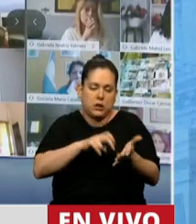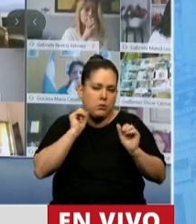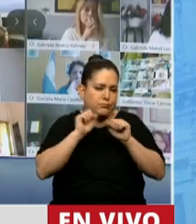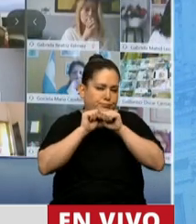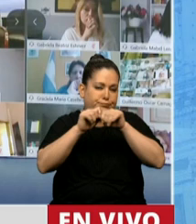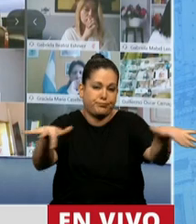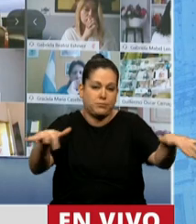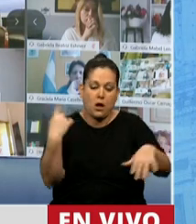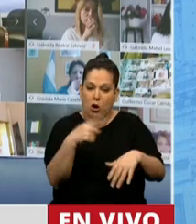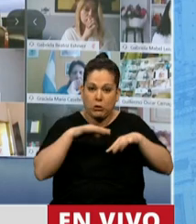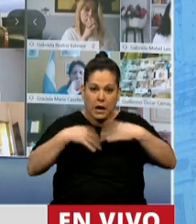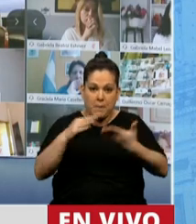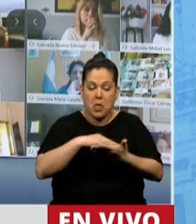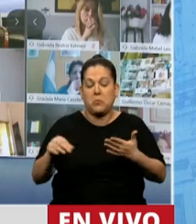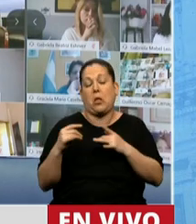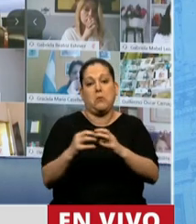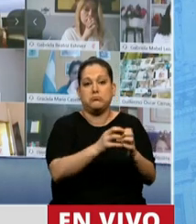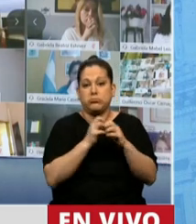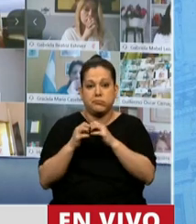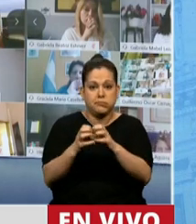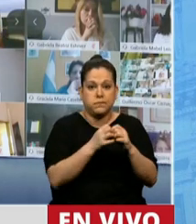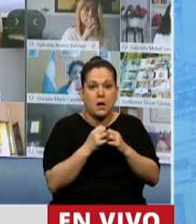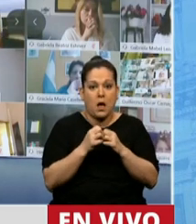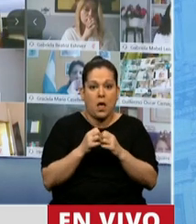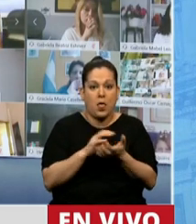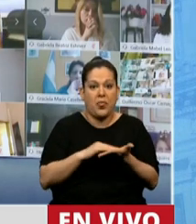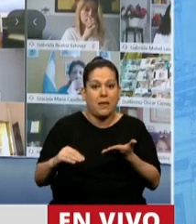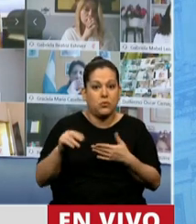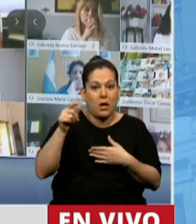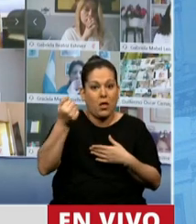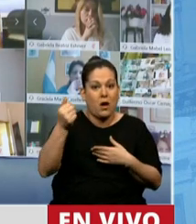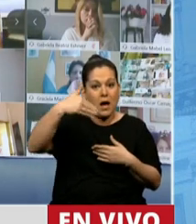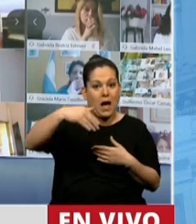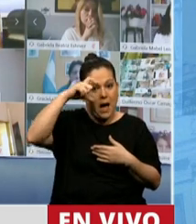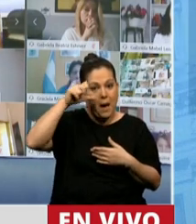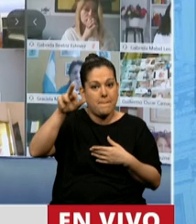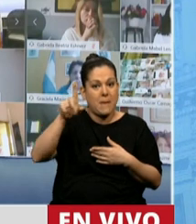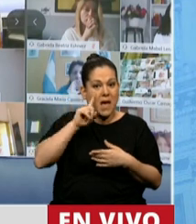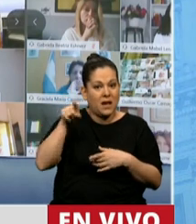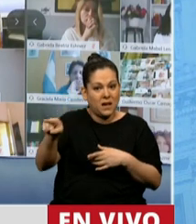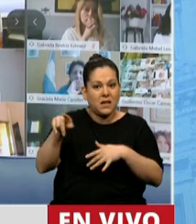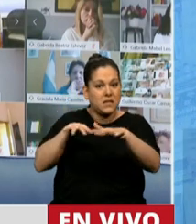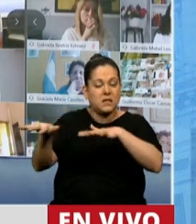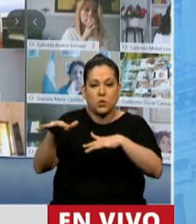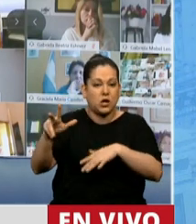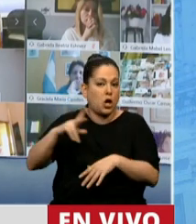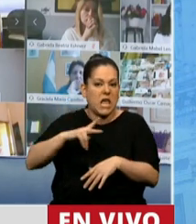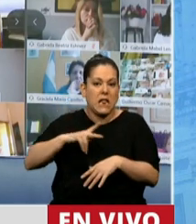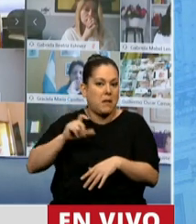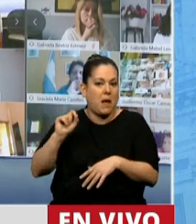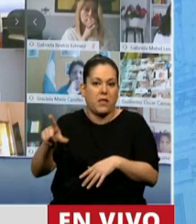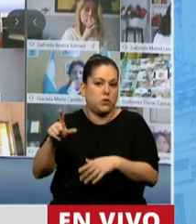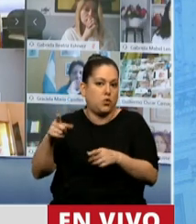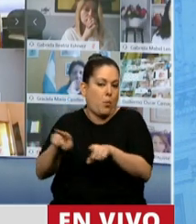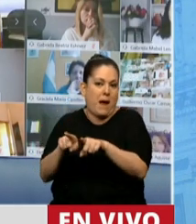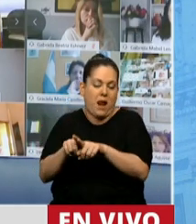mientras estábamos sesionando el diputado Mery estaba en una situación muy íntima con con su pareja con lo